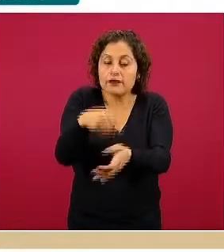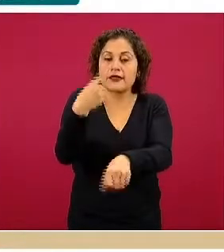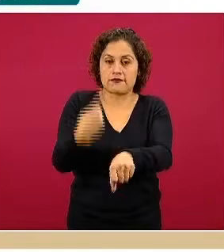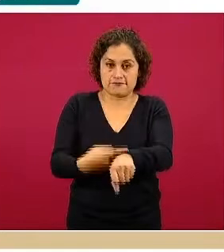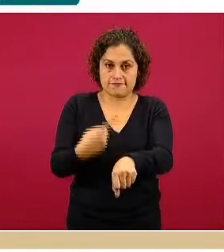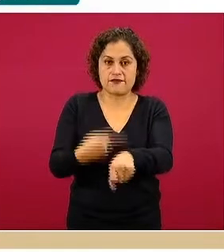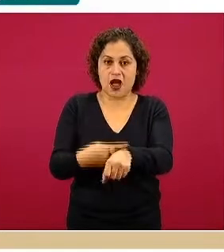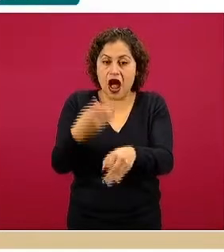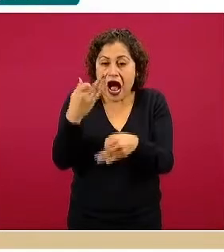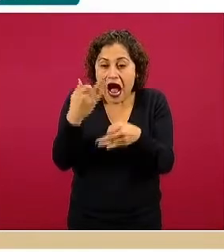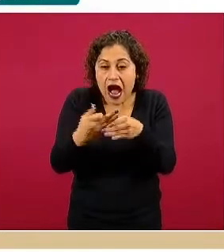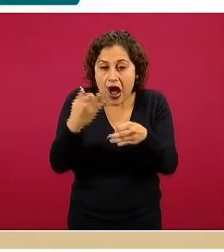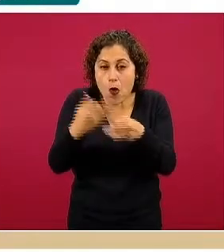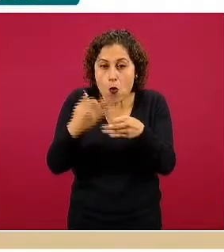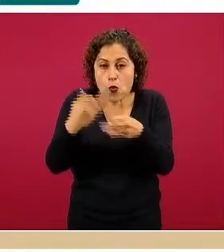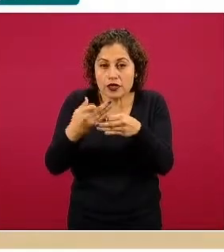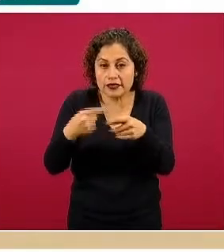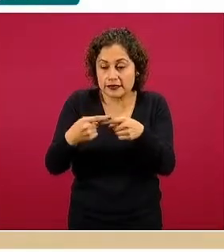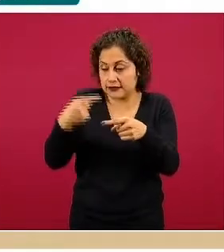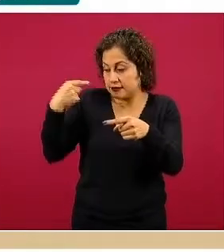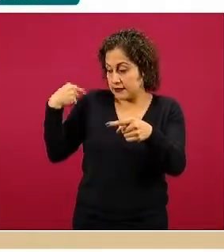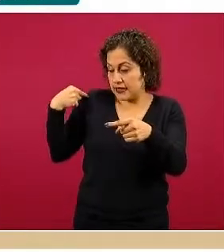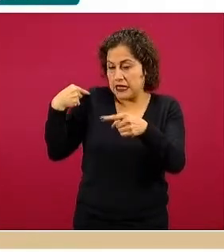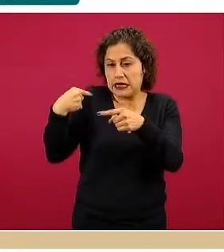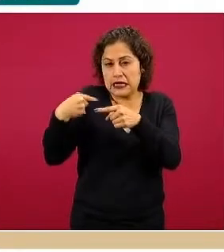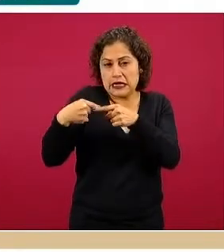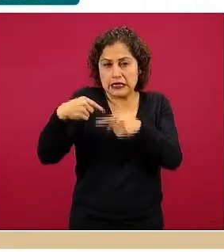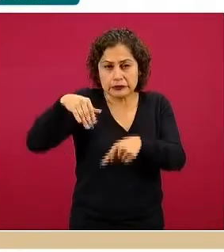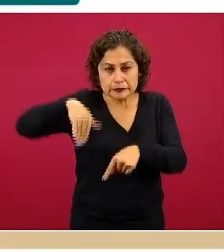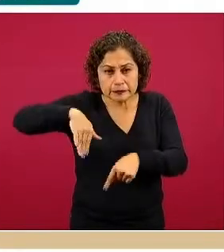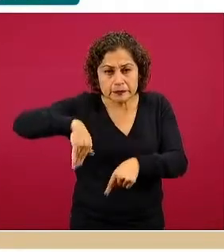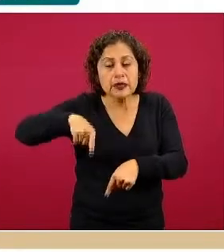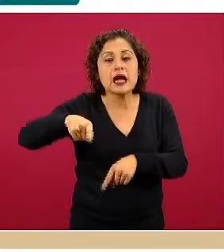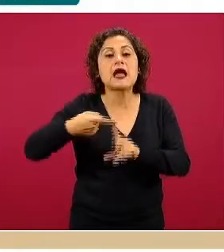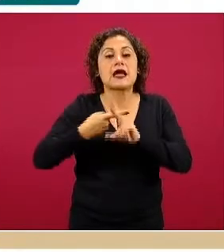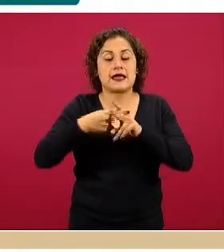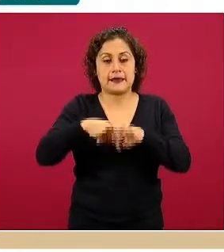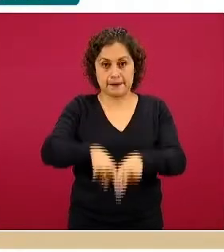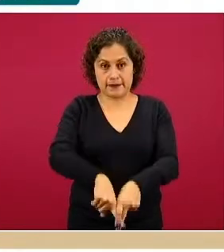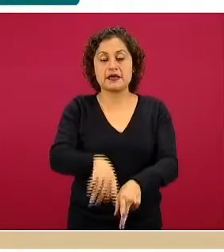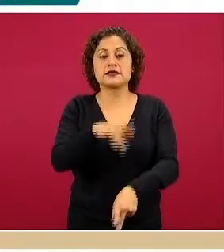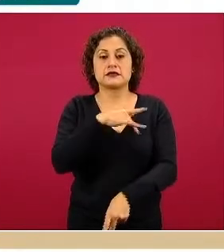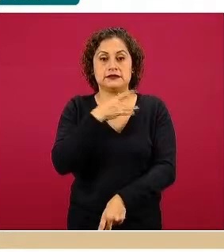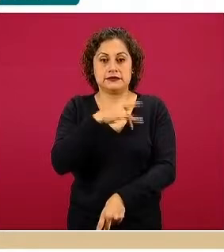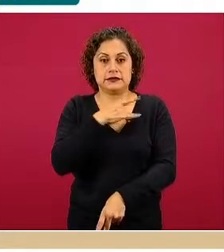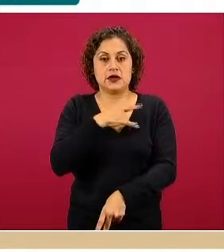momento están presentando signos y síntomas. Eso representa a